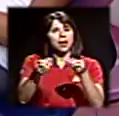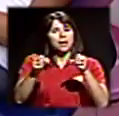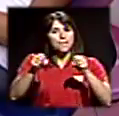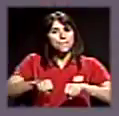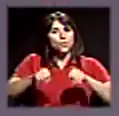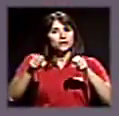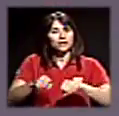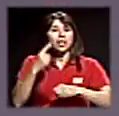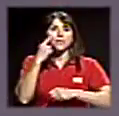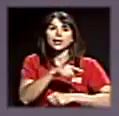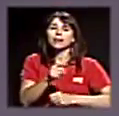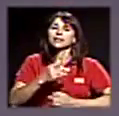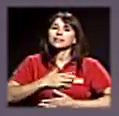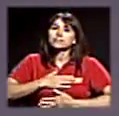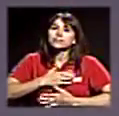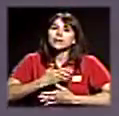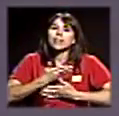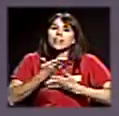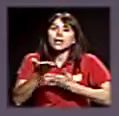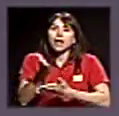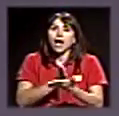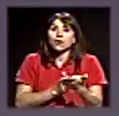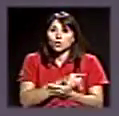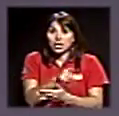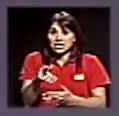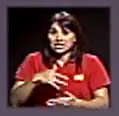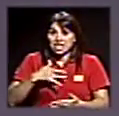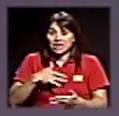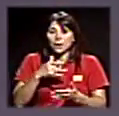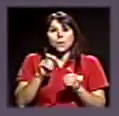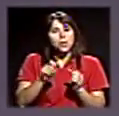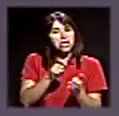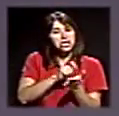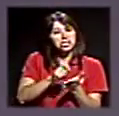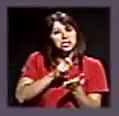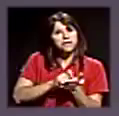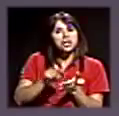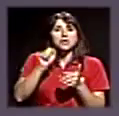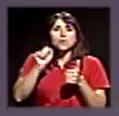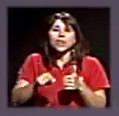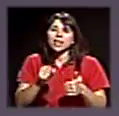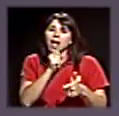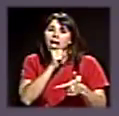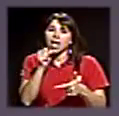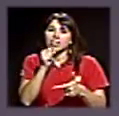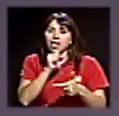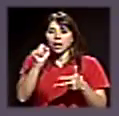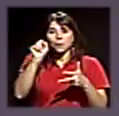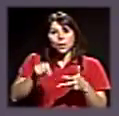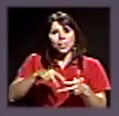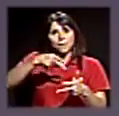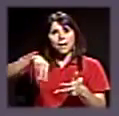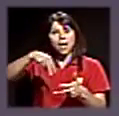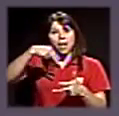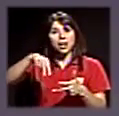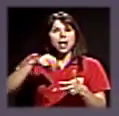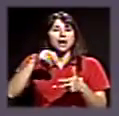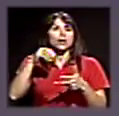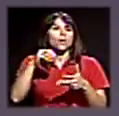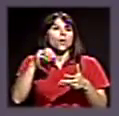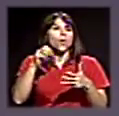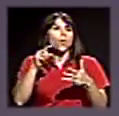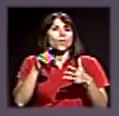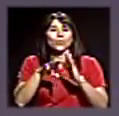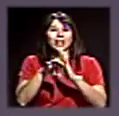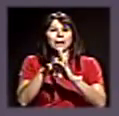algo. Entonces, cuando ellos ya sienten que pueden escribir o cantar o bailar o, por ejemplo,